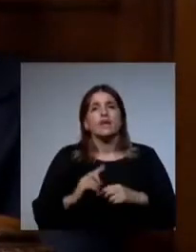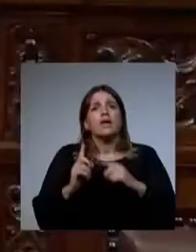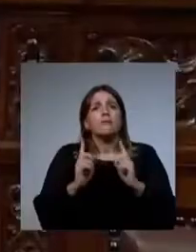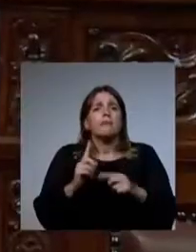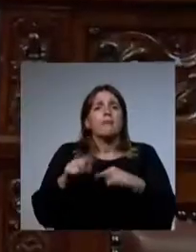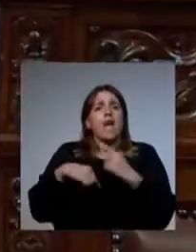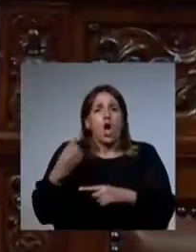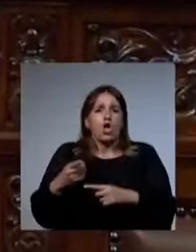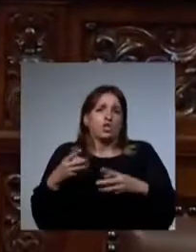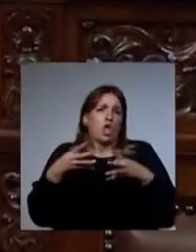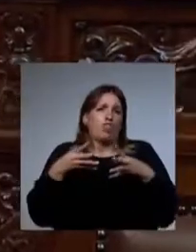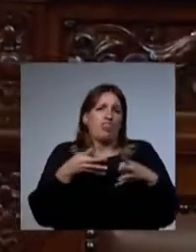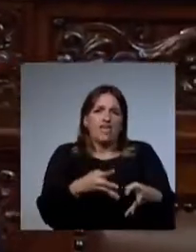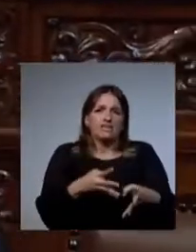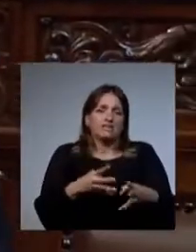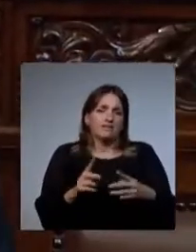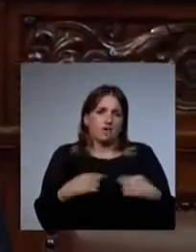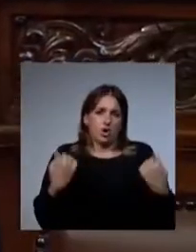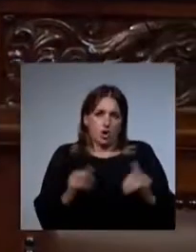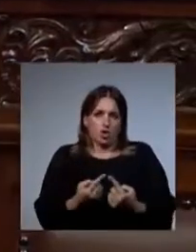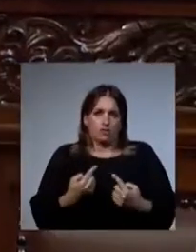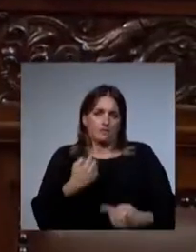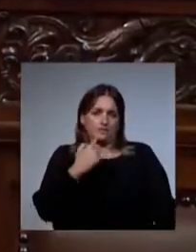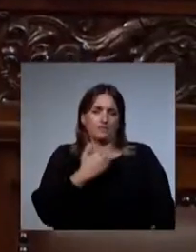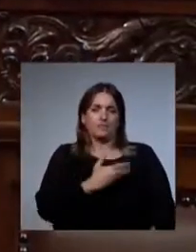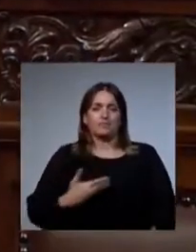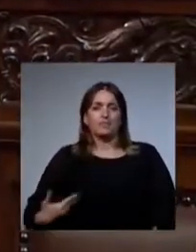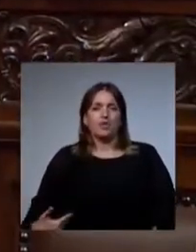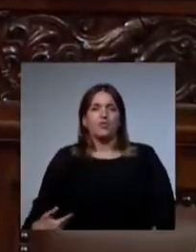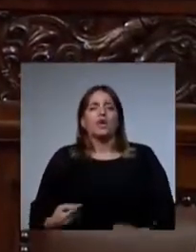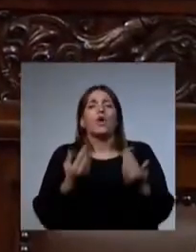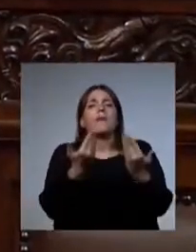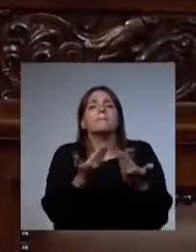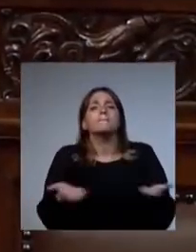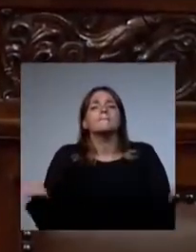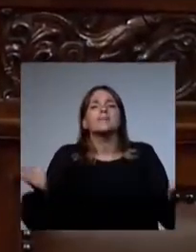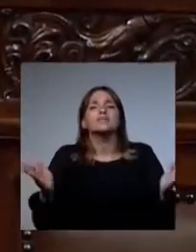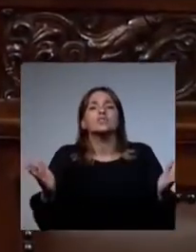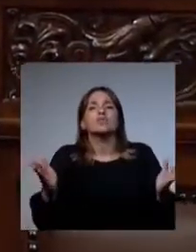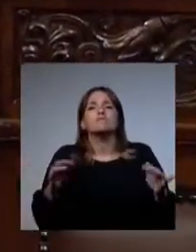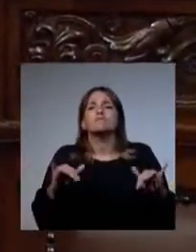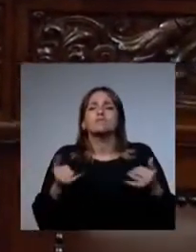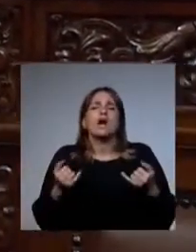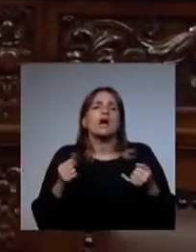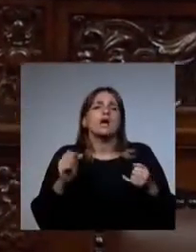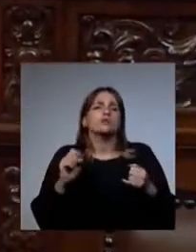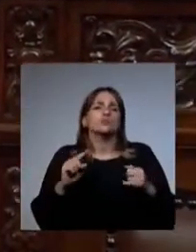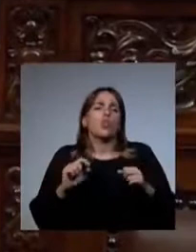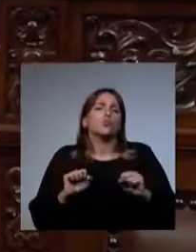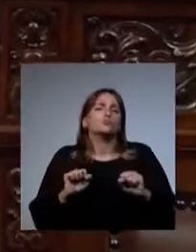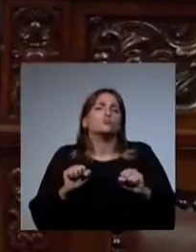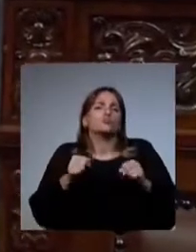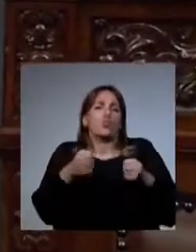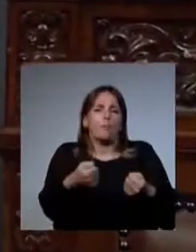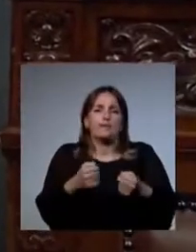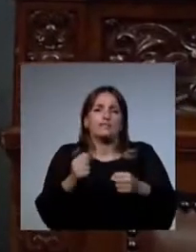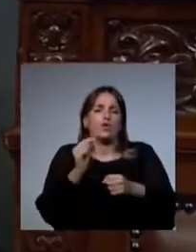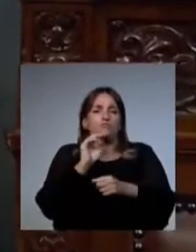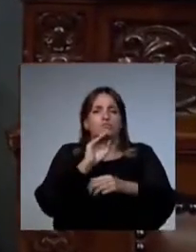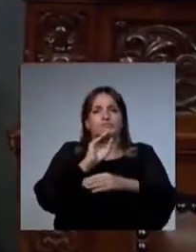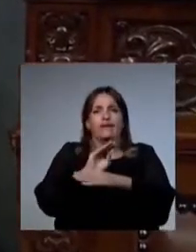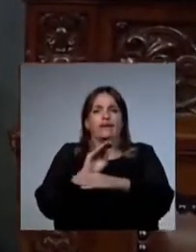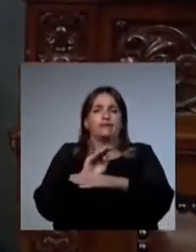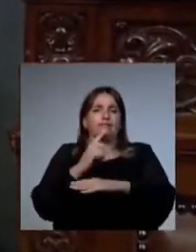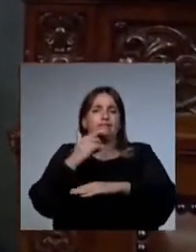Otro de los grandes desafíos que afrontamos a partir de la suspensión de la presencialidad